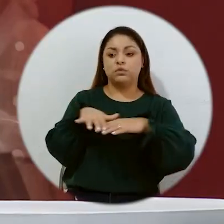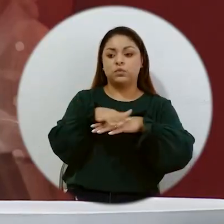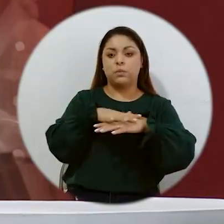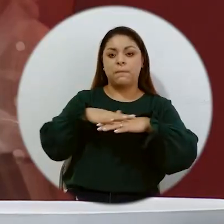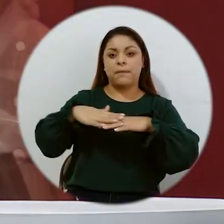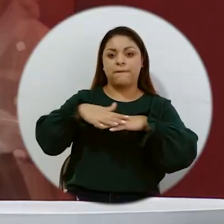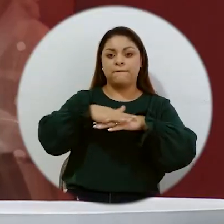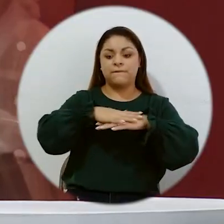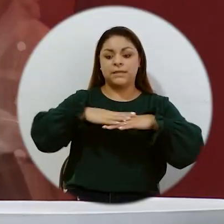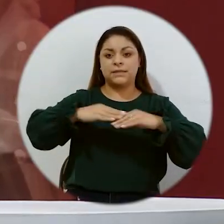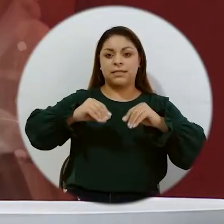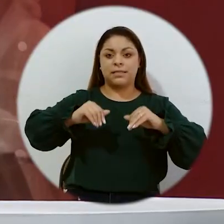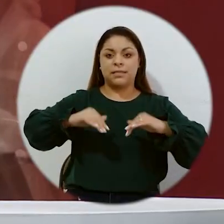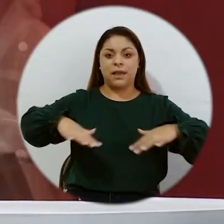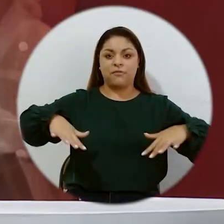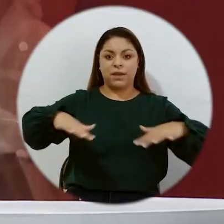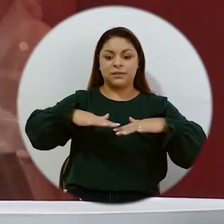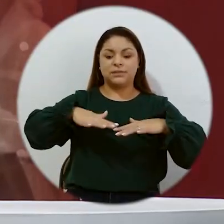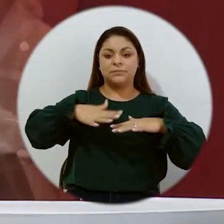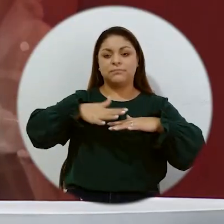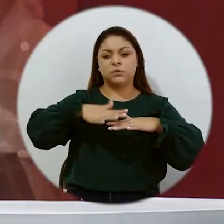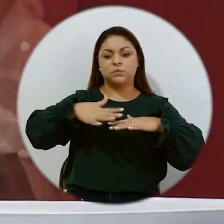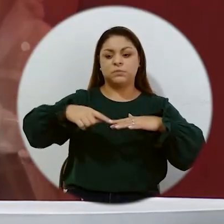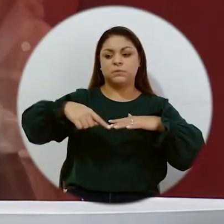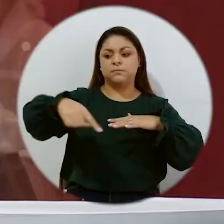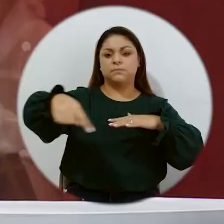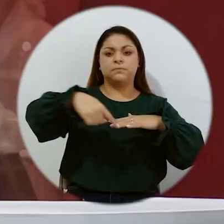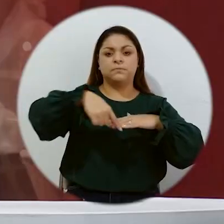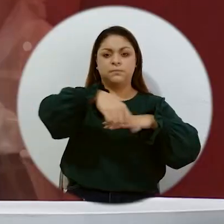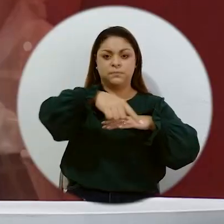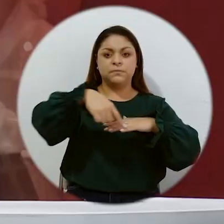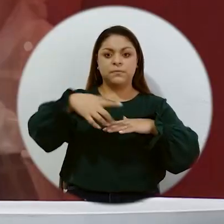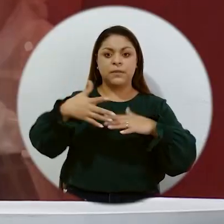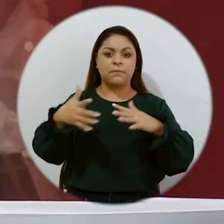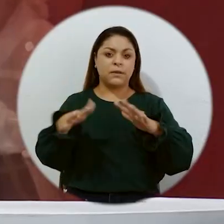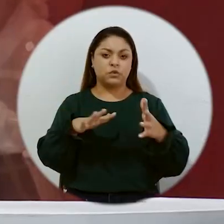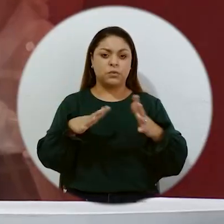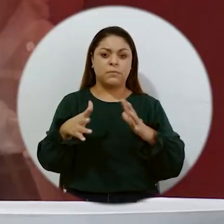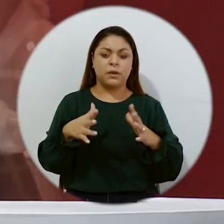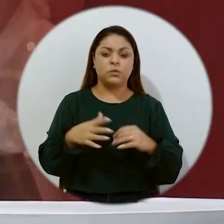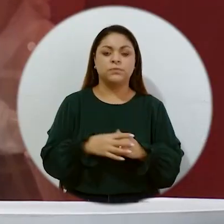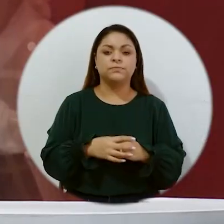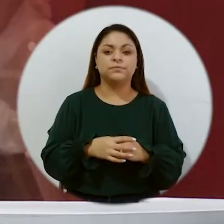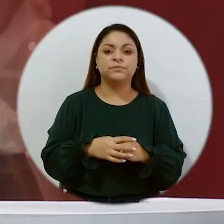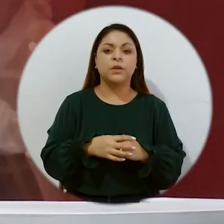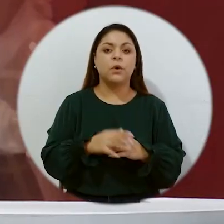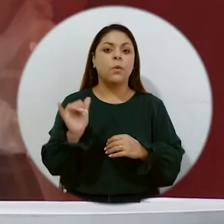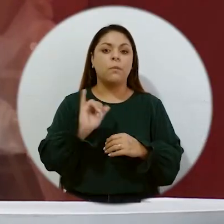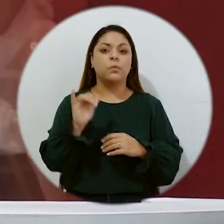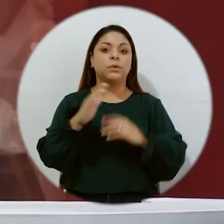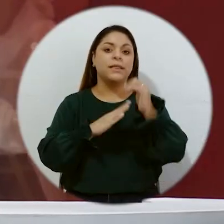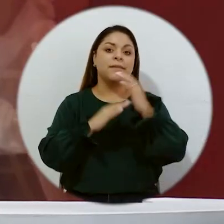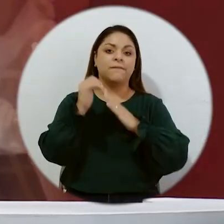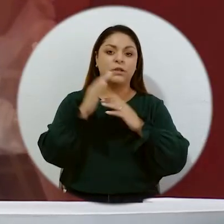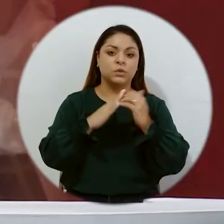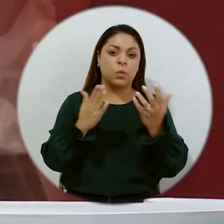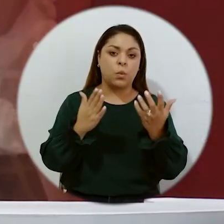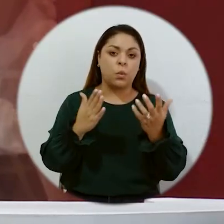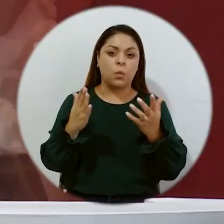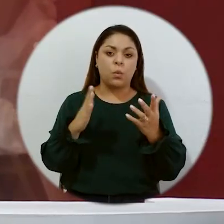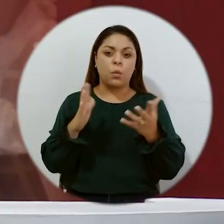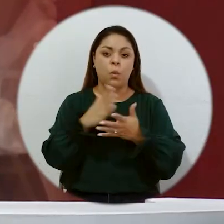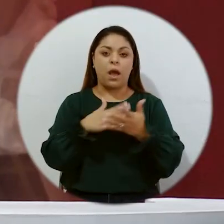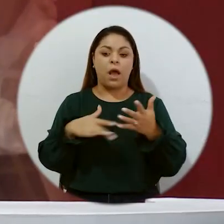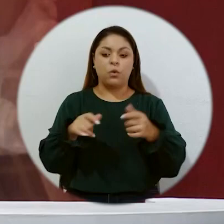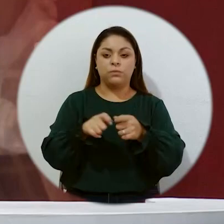superficie terrestre, ¿verdad? Nos movemos un poquito más o menos dependiendo de lo que habitamos en un edificio o algo así,